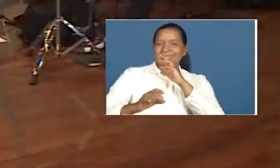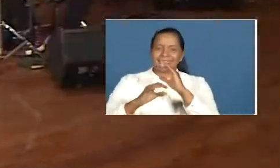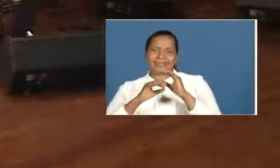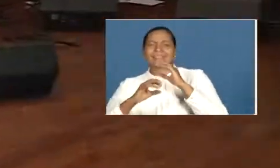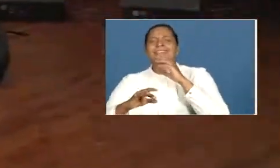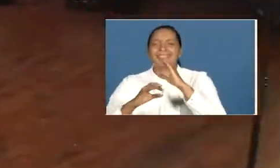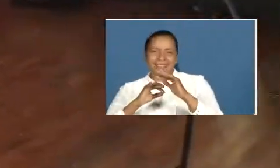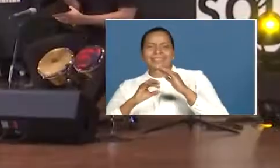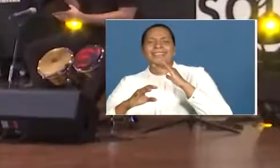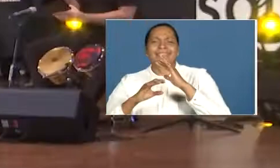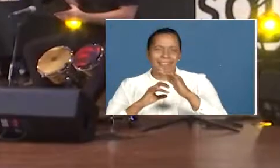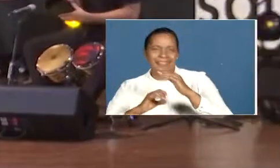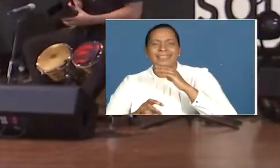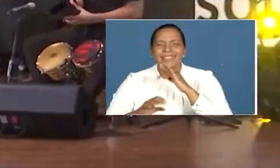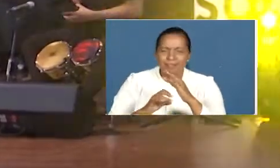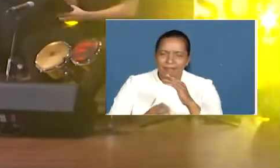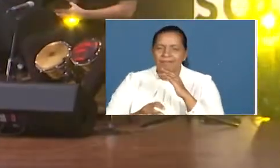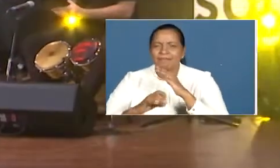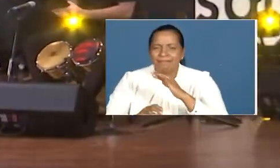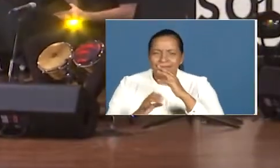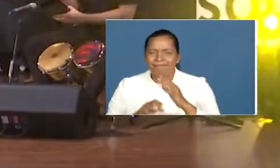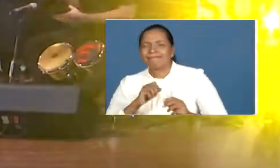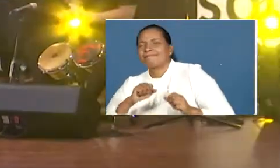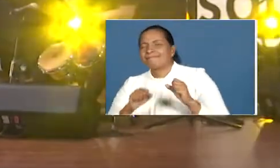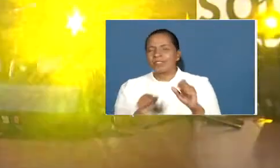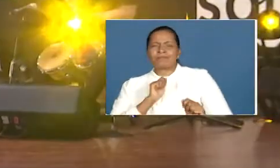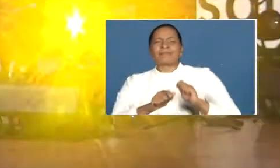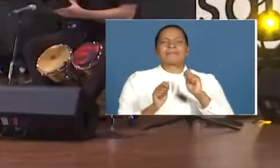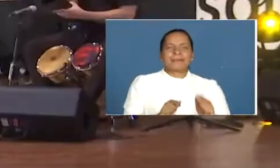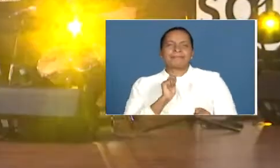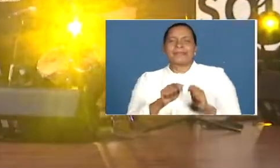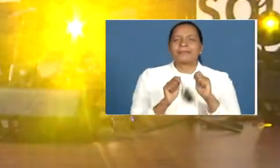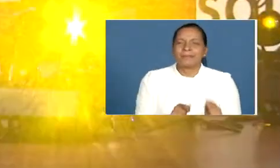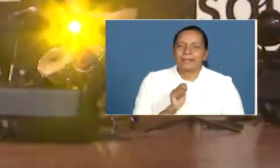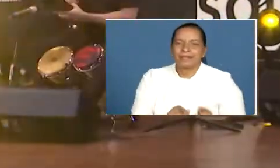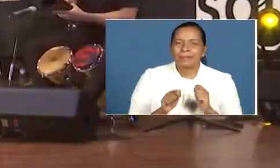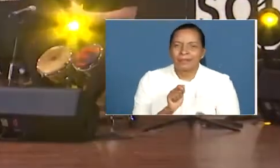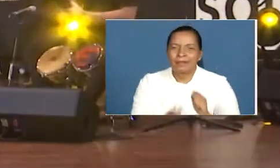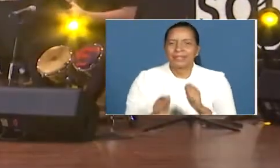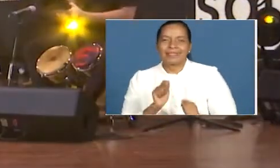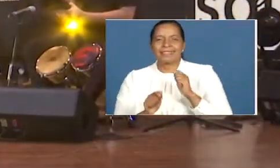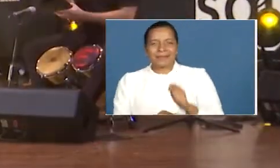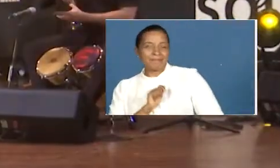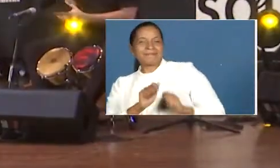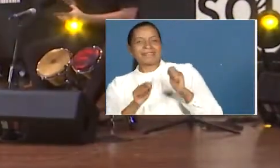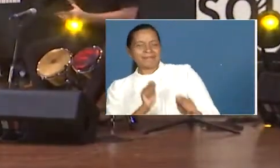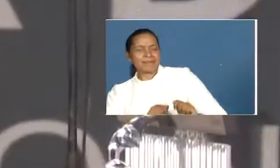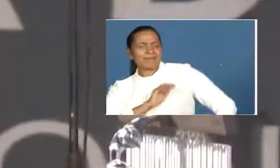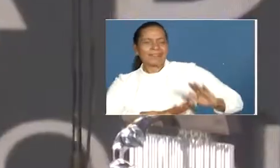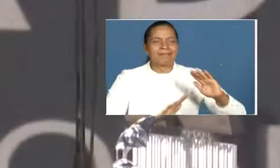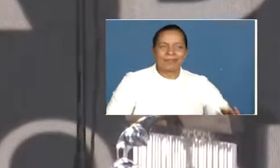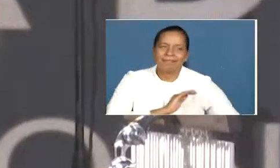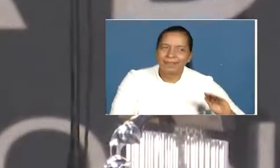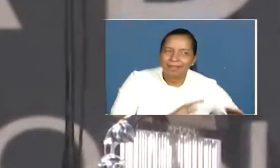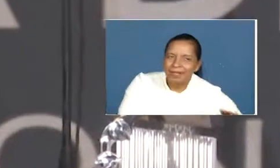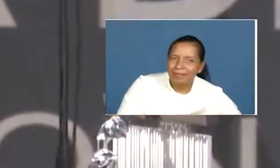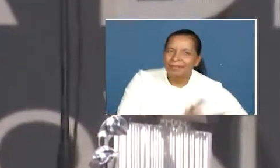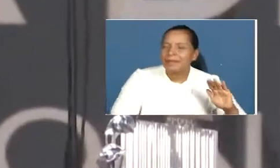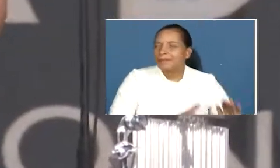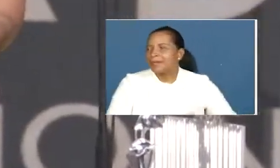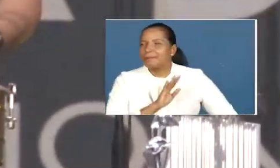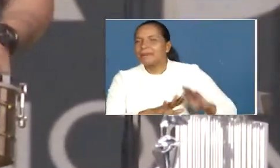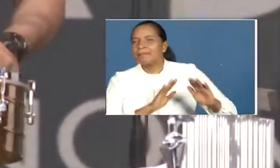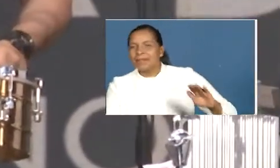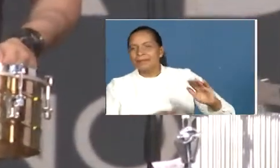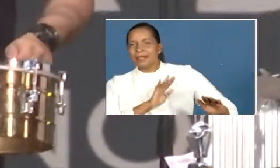ahora qué vas a hacer? Un marido de alquiler quiere ella, un marido de alquiler busca ella, un marido de